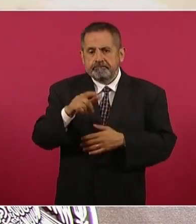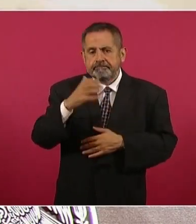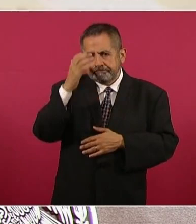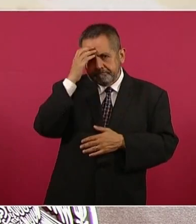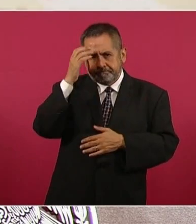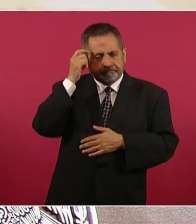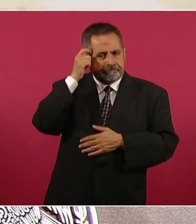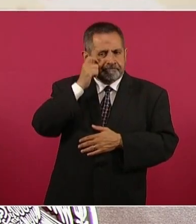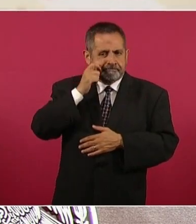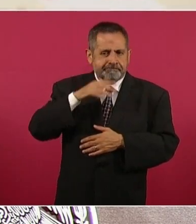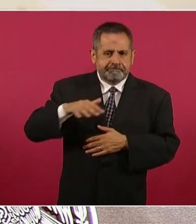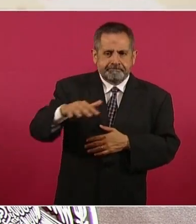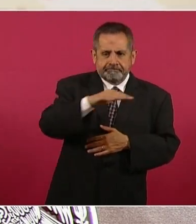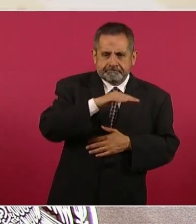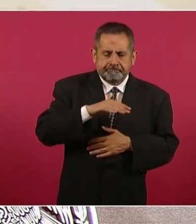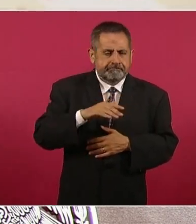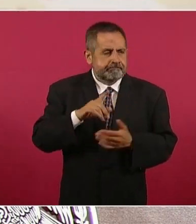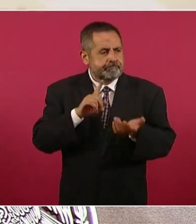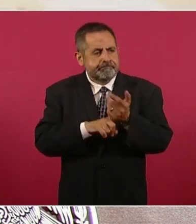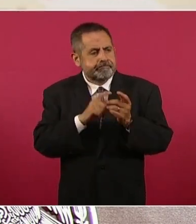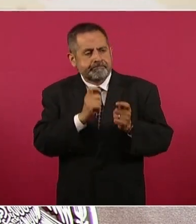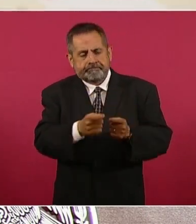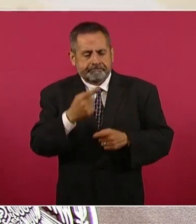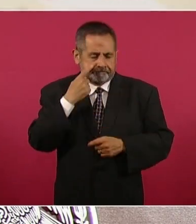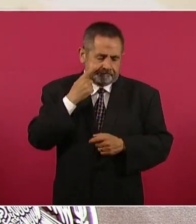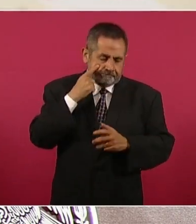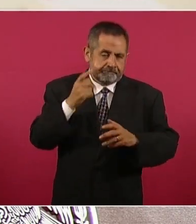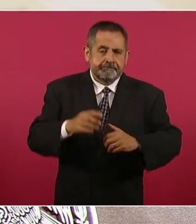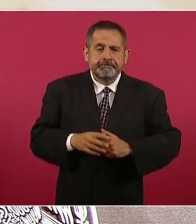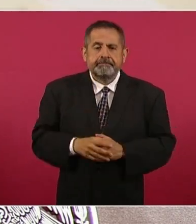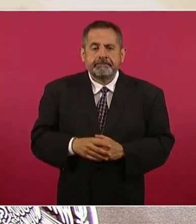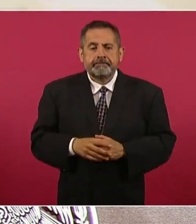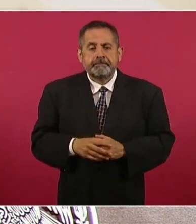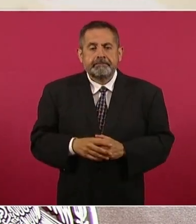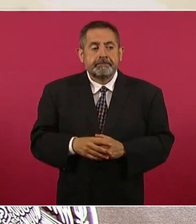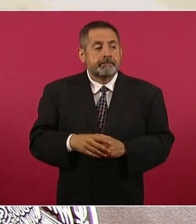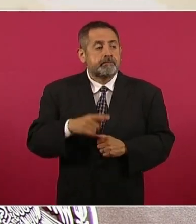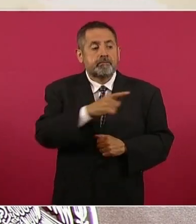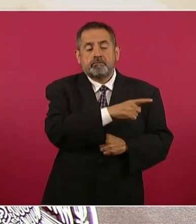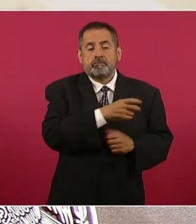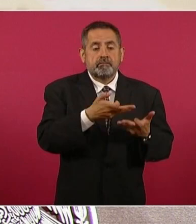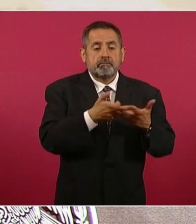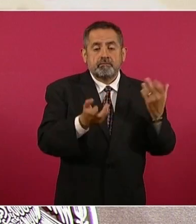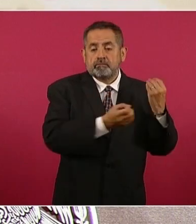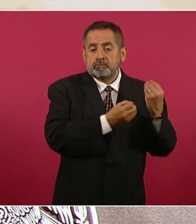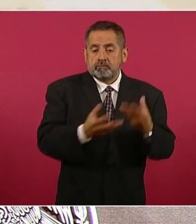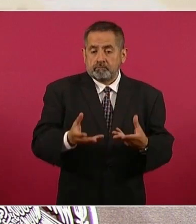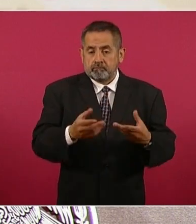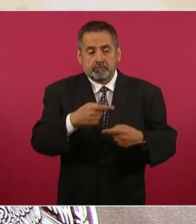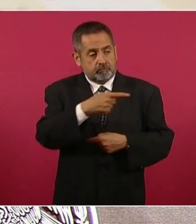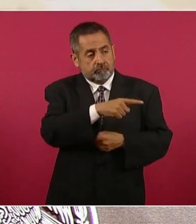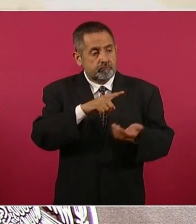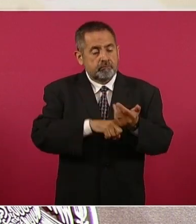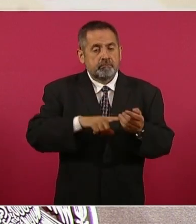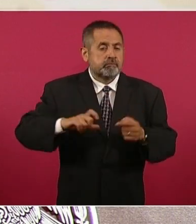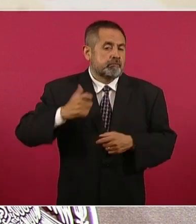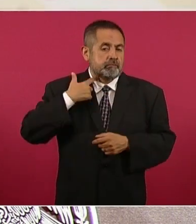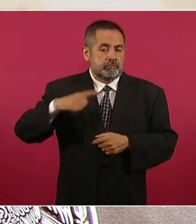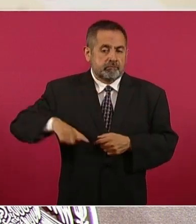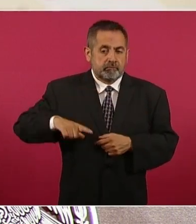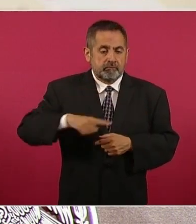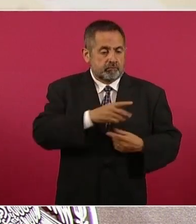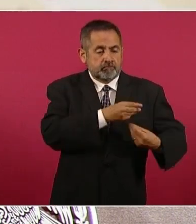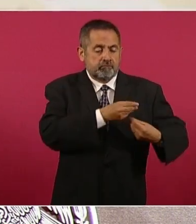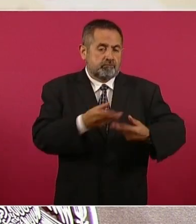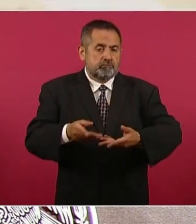conozcan Guerrero y su estado de salud. Esta donación que se hizo por el gobierno anterior